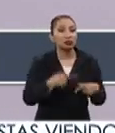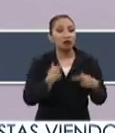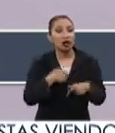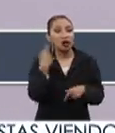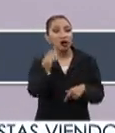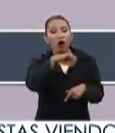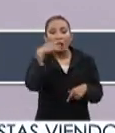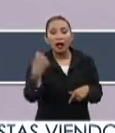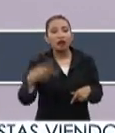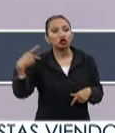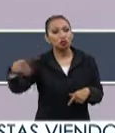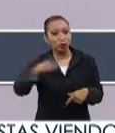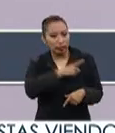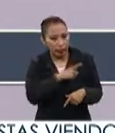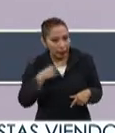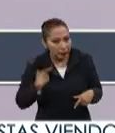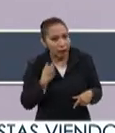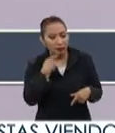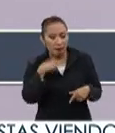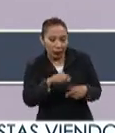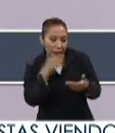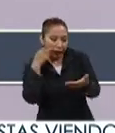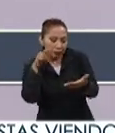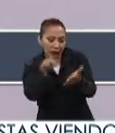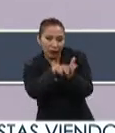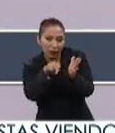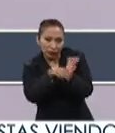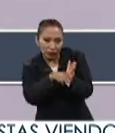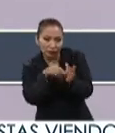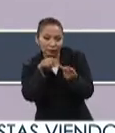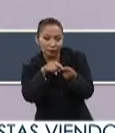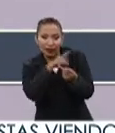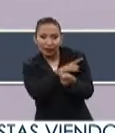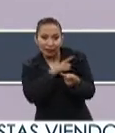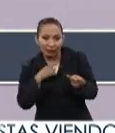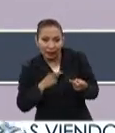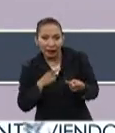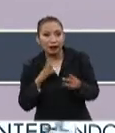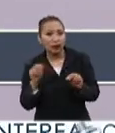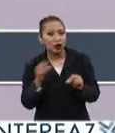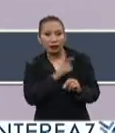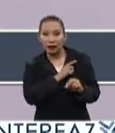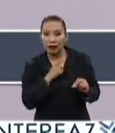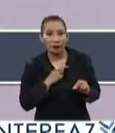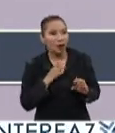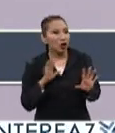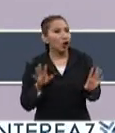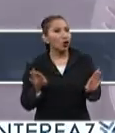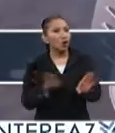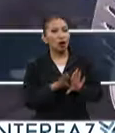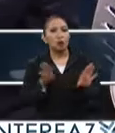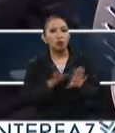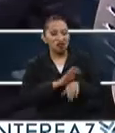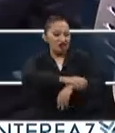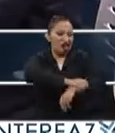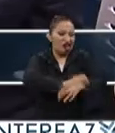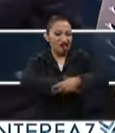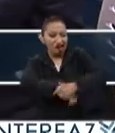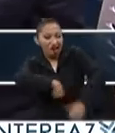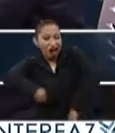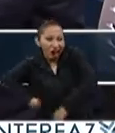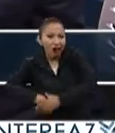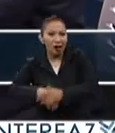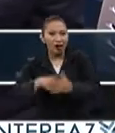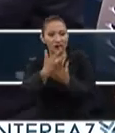las obligaciones, el que debe de haber un mandato, el que debe de hacerse sin, por supuesto, someter a la persona a